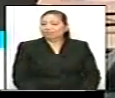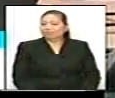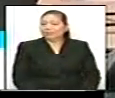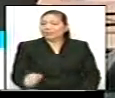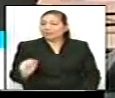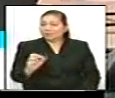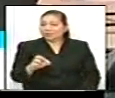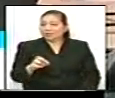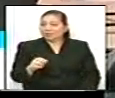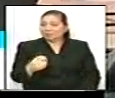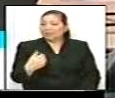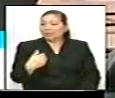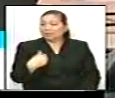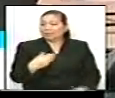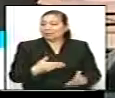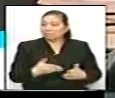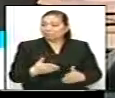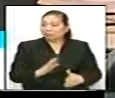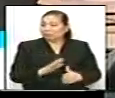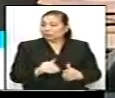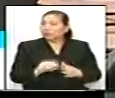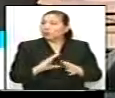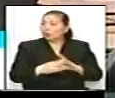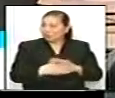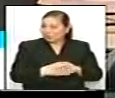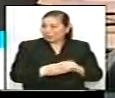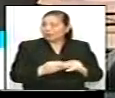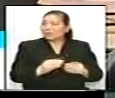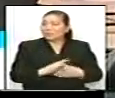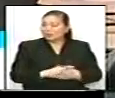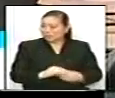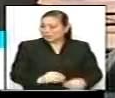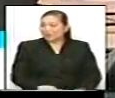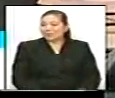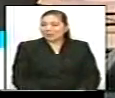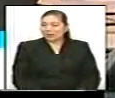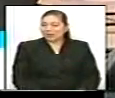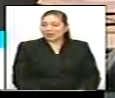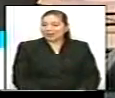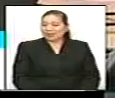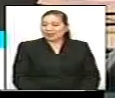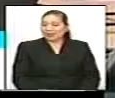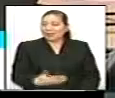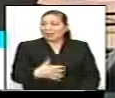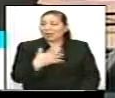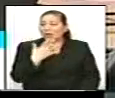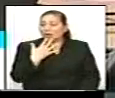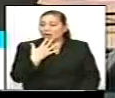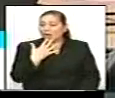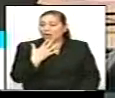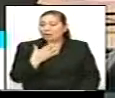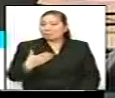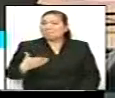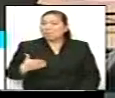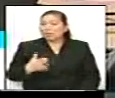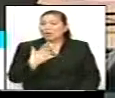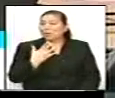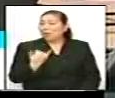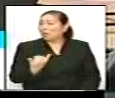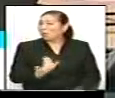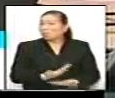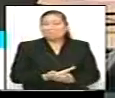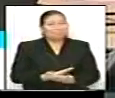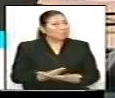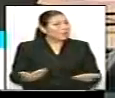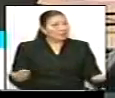CEAPAL sabe, en su plan de manejo tiene una historia y tiene. Como era pez de colores, como dijo ahora no existe nada,